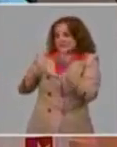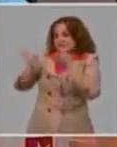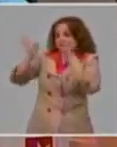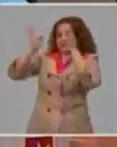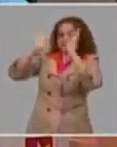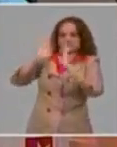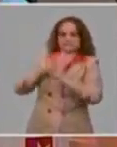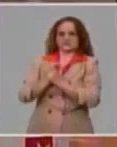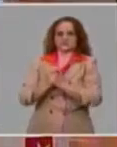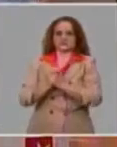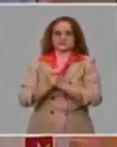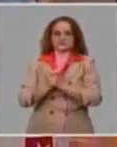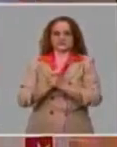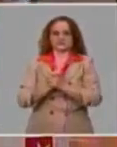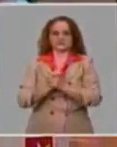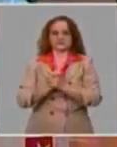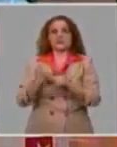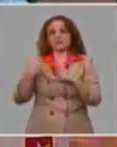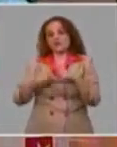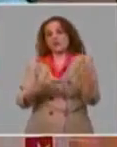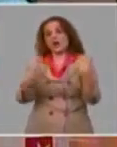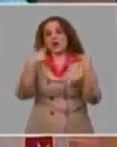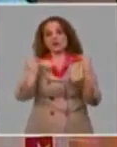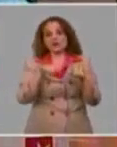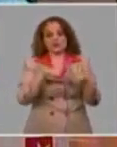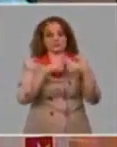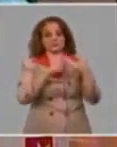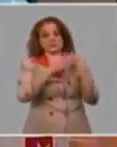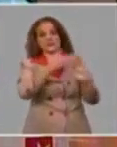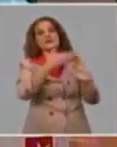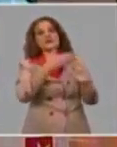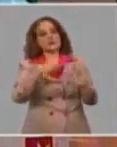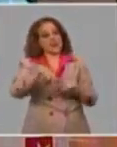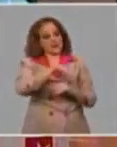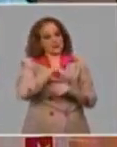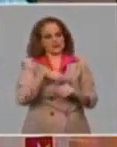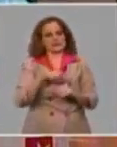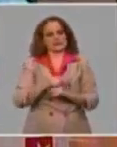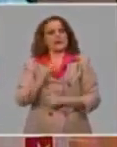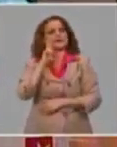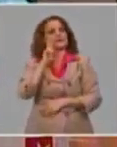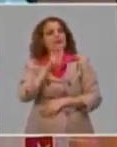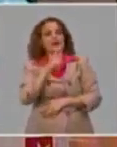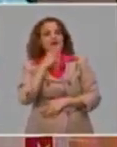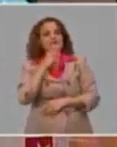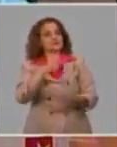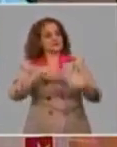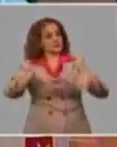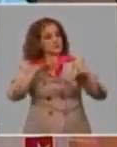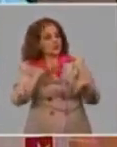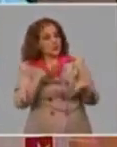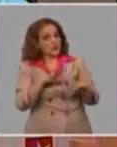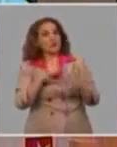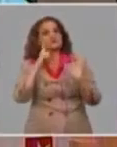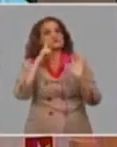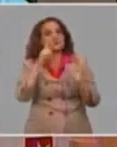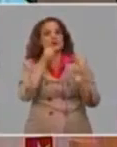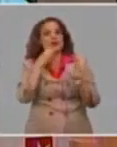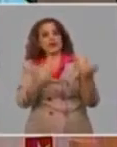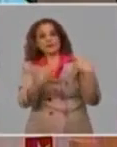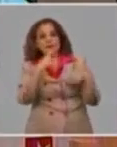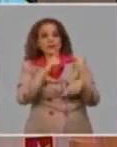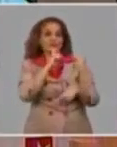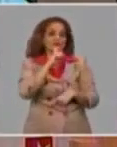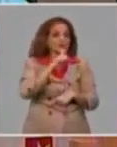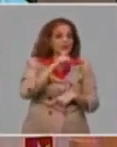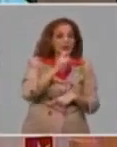detalle, pero nosotros, el que la reparó, está al tanto de la garantía de que eso, cualquier situación que tenga, se resuelve